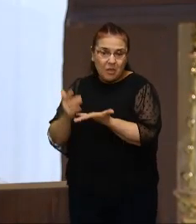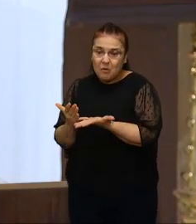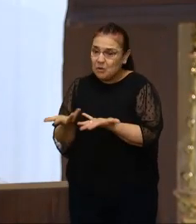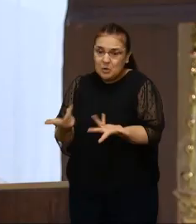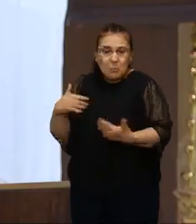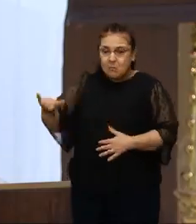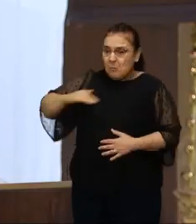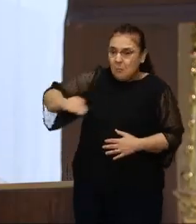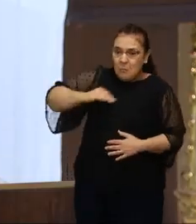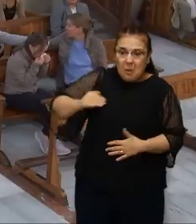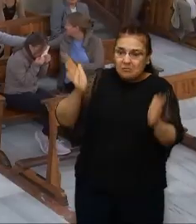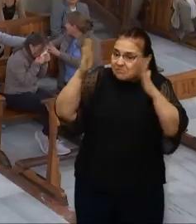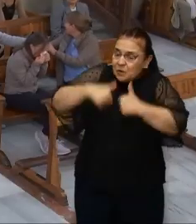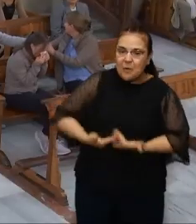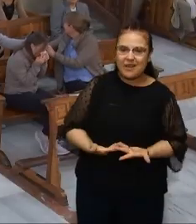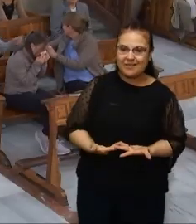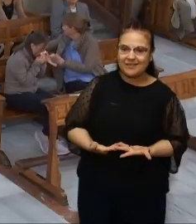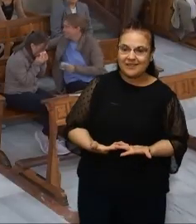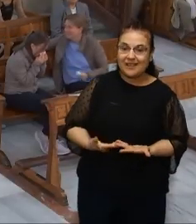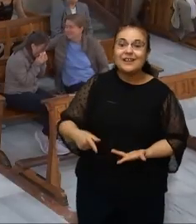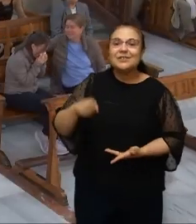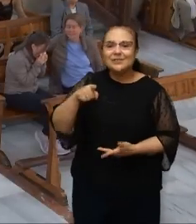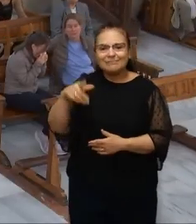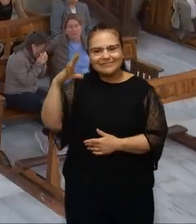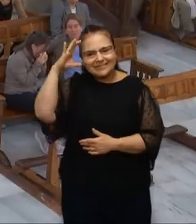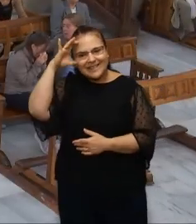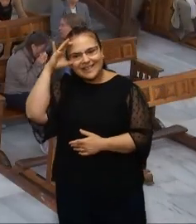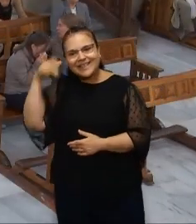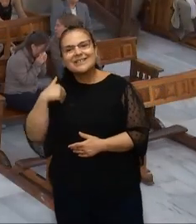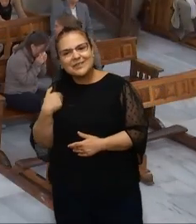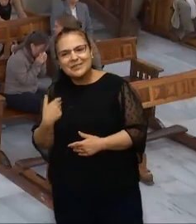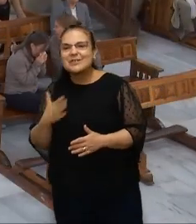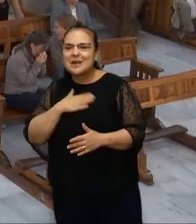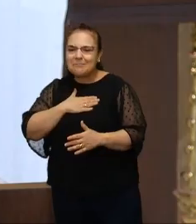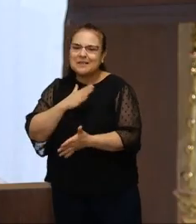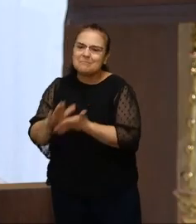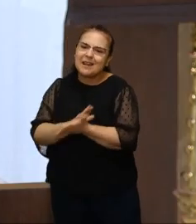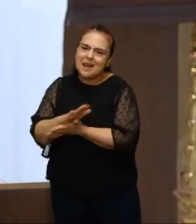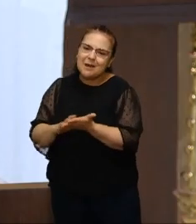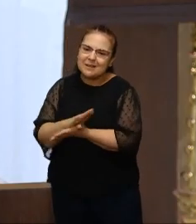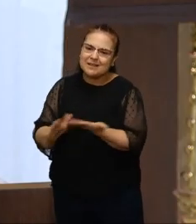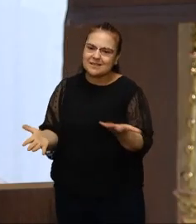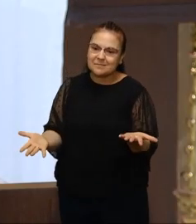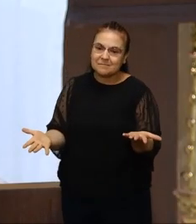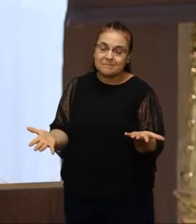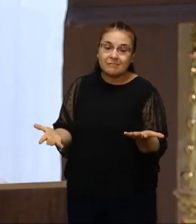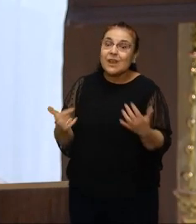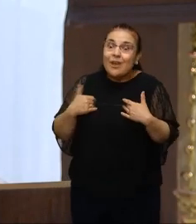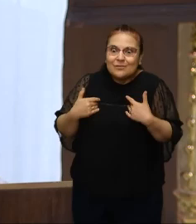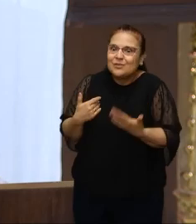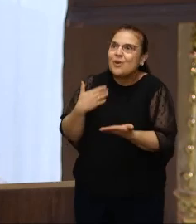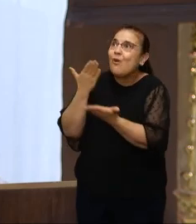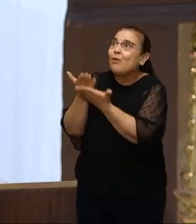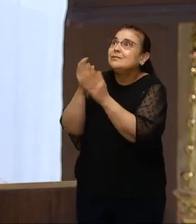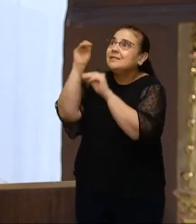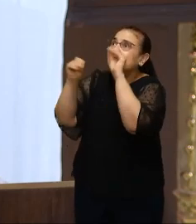no encontrarás malicia en mí. Inclina el oído y escucha mis palabras. Yo te invoco